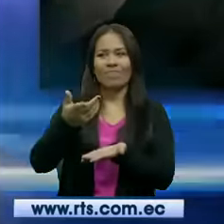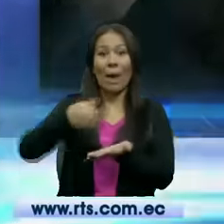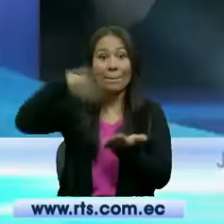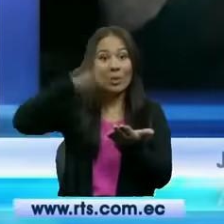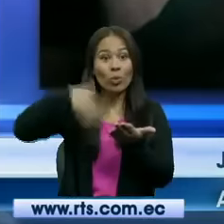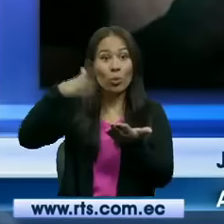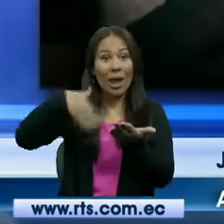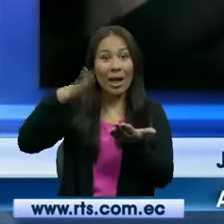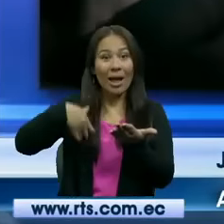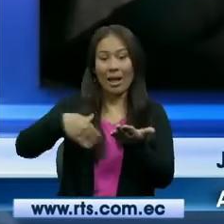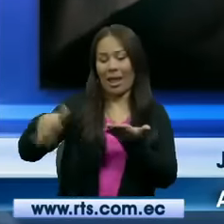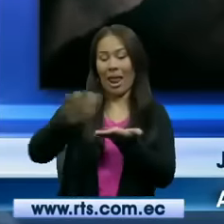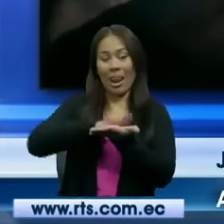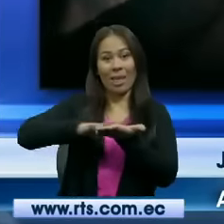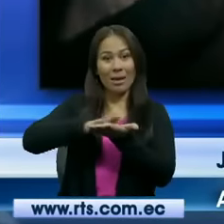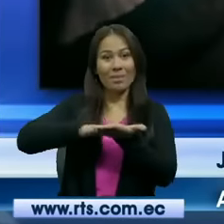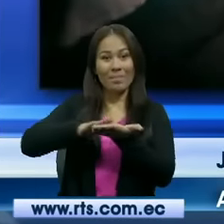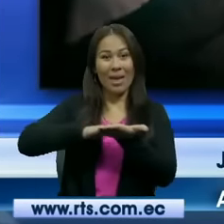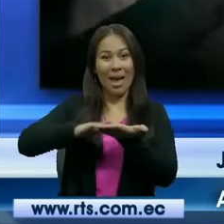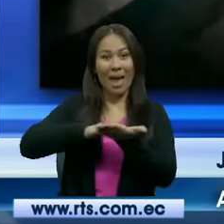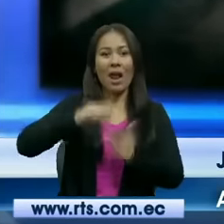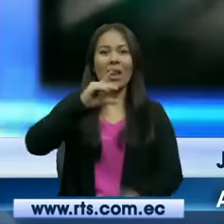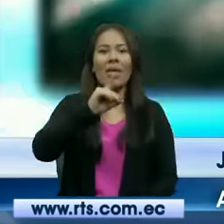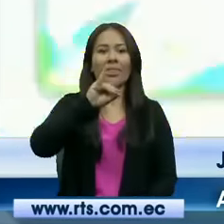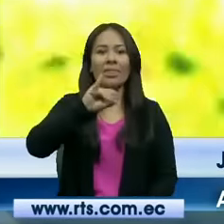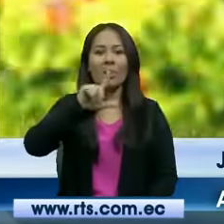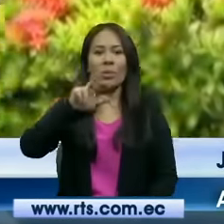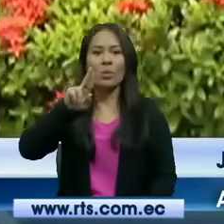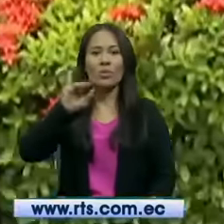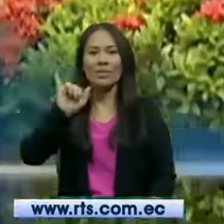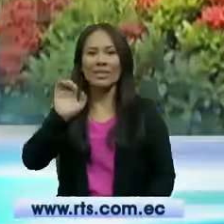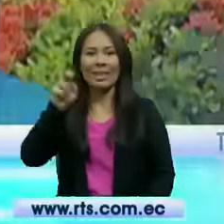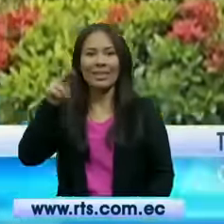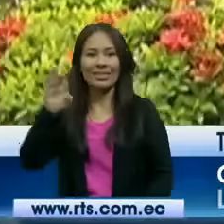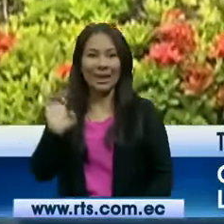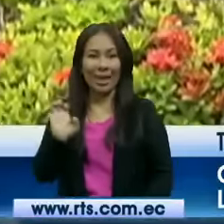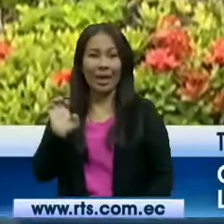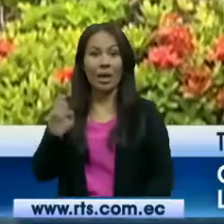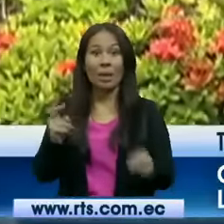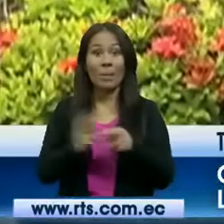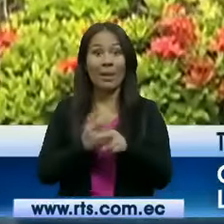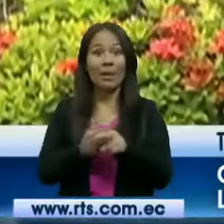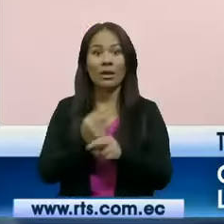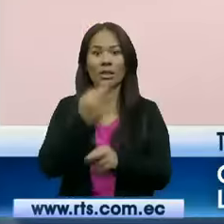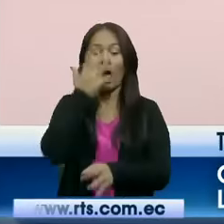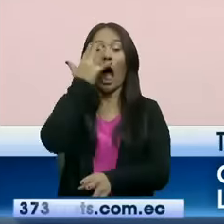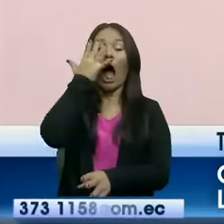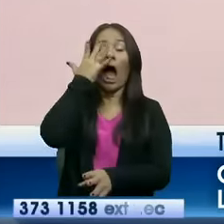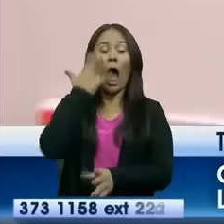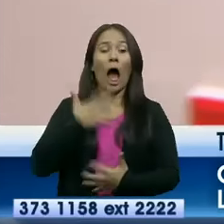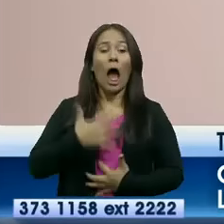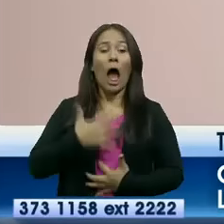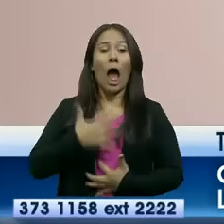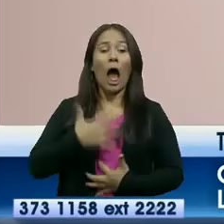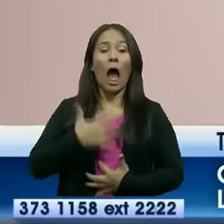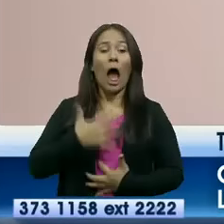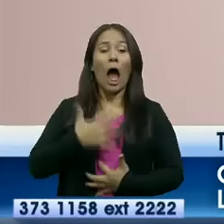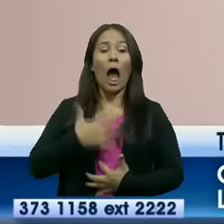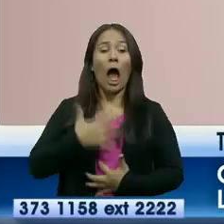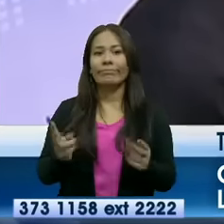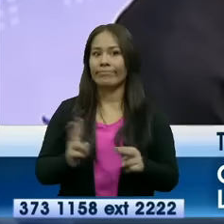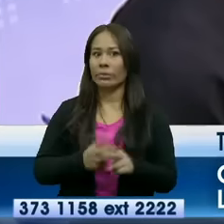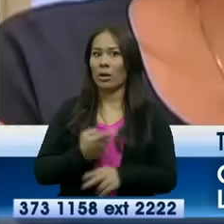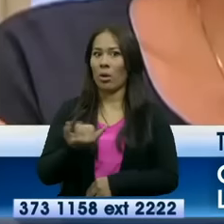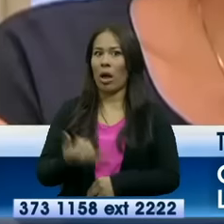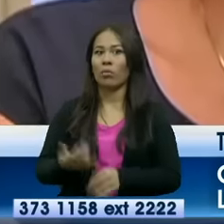se explota cayéndome en lo que era en la vista y en la parte del cuerpo. La persona herida ya fue evaluada por los galenos. La institución de limpieza también se encargó